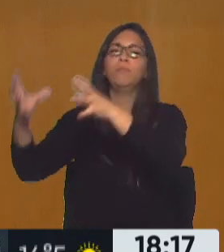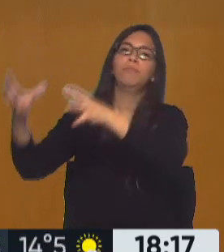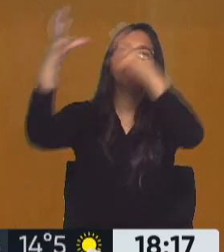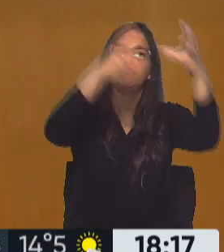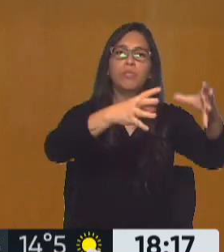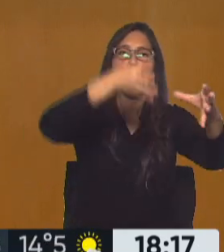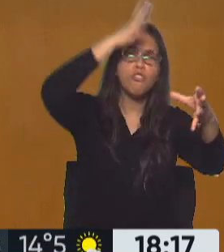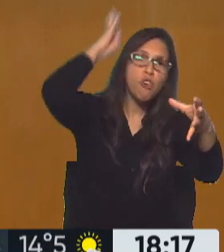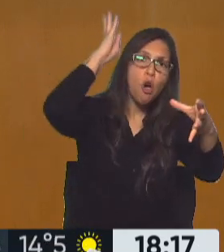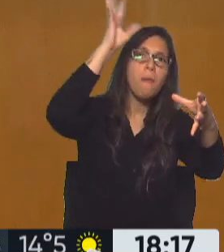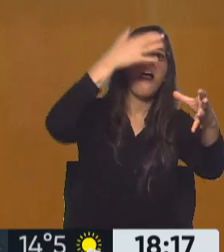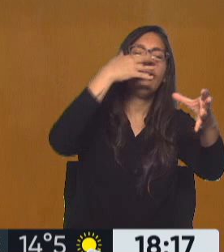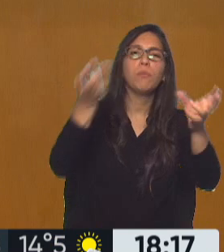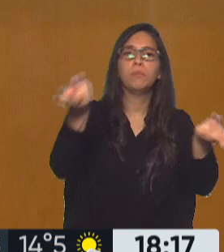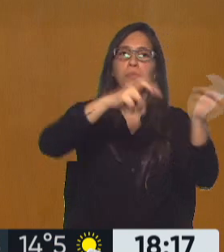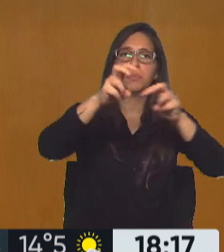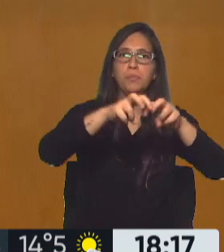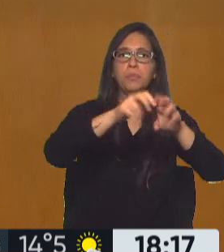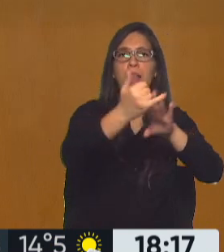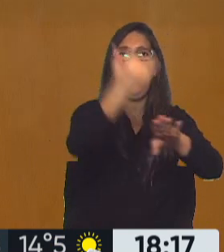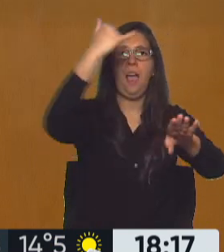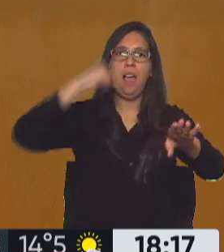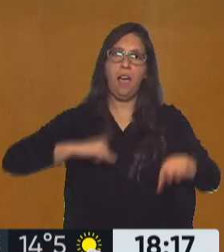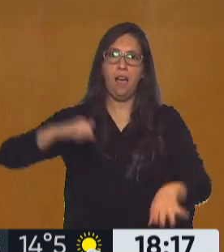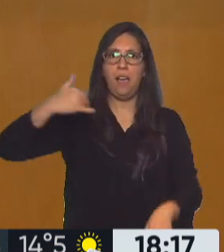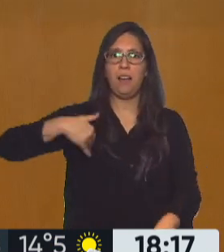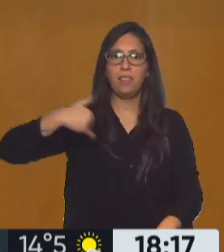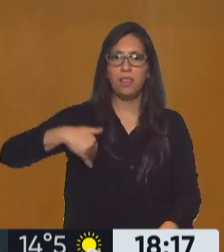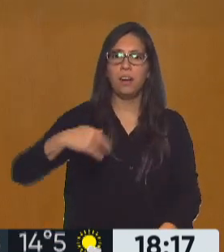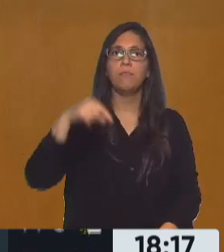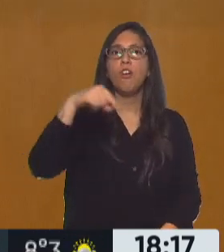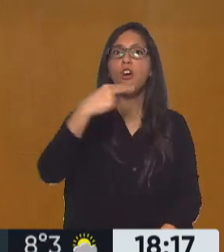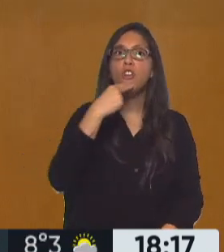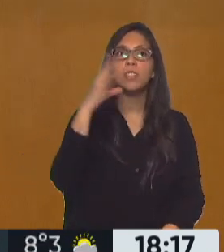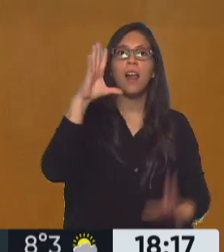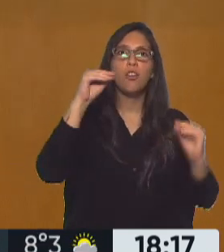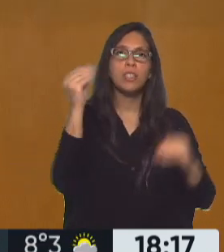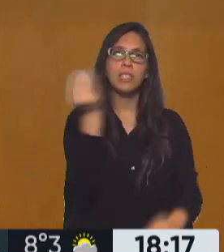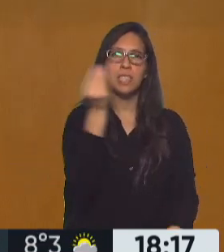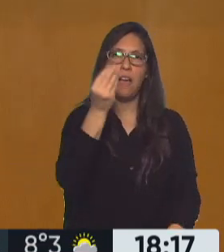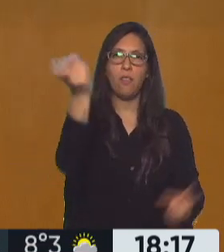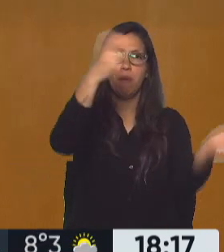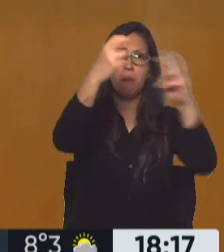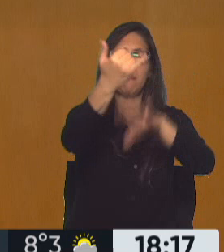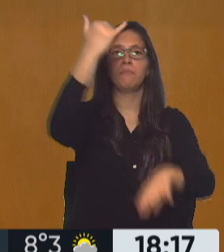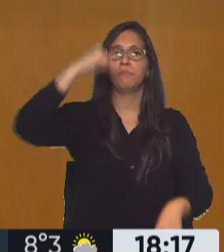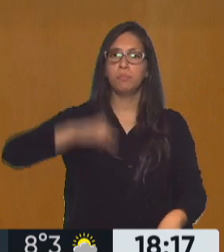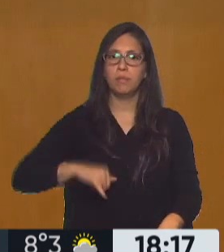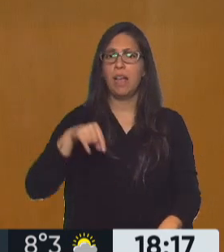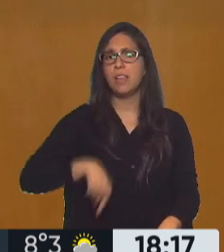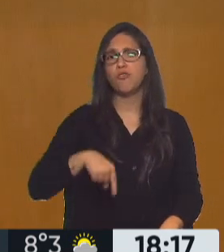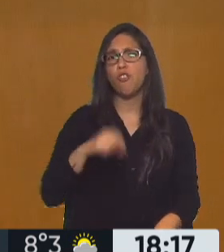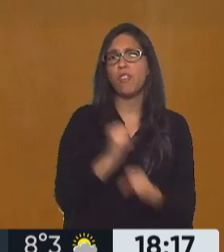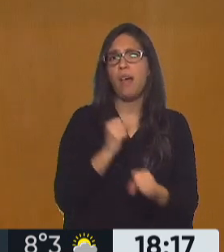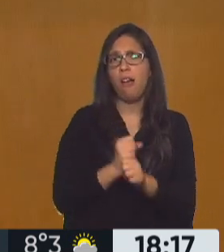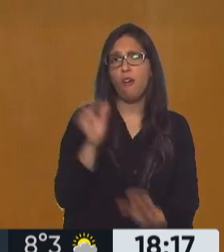y después que puedan abordar el vuelo de Roma de Aerolíneas Argentinas, que va a ser a las 11 de la noche del sábado. Esa es la tarea que tenemos por delante el día de hoy.